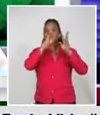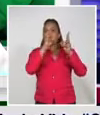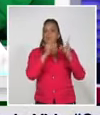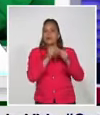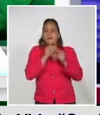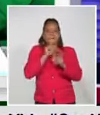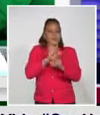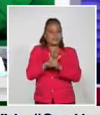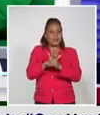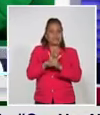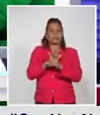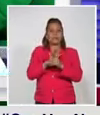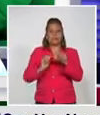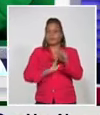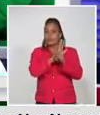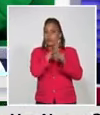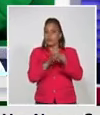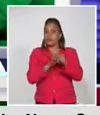la pandemia, el